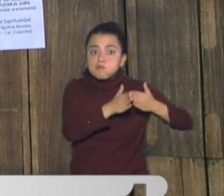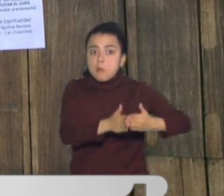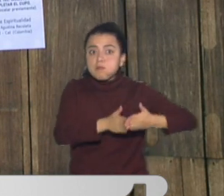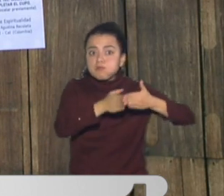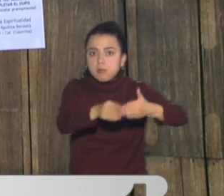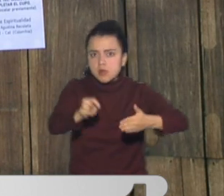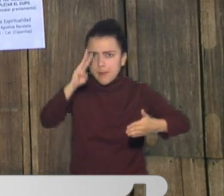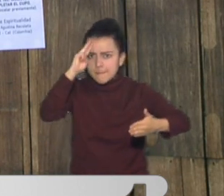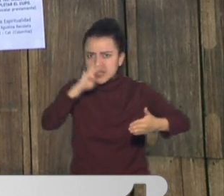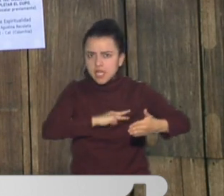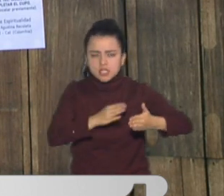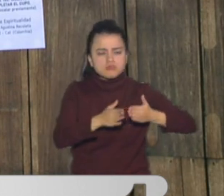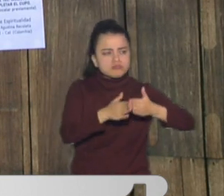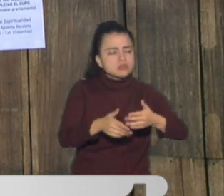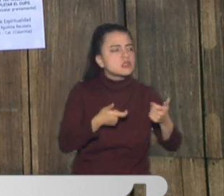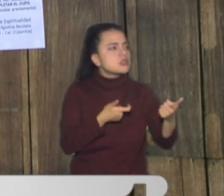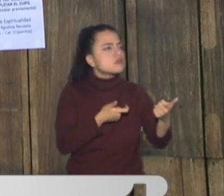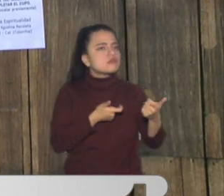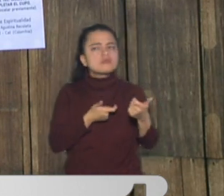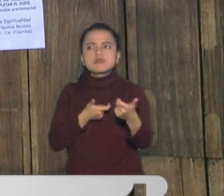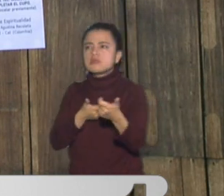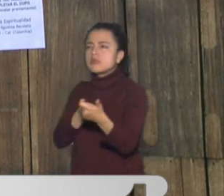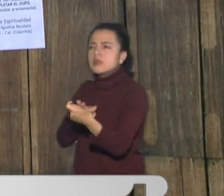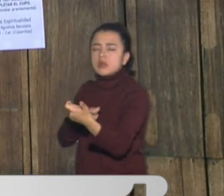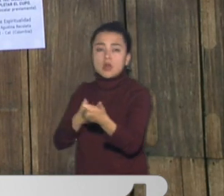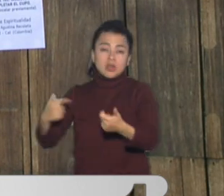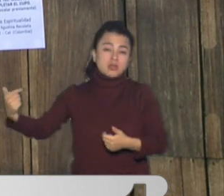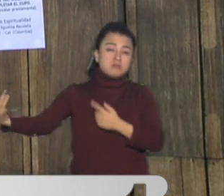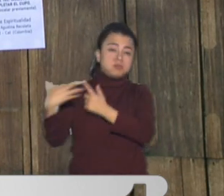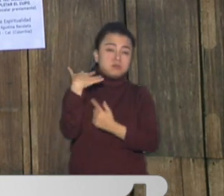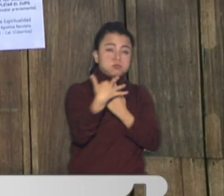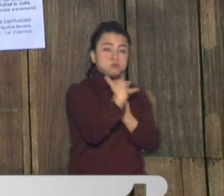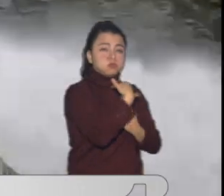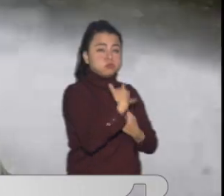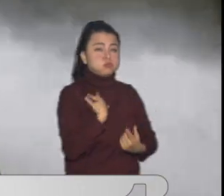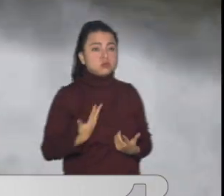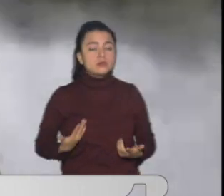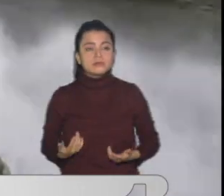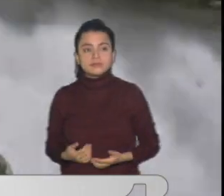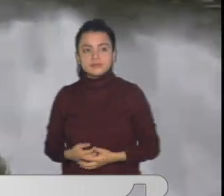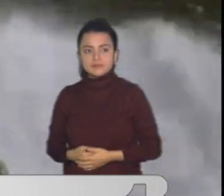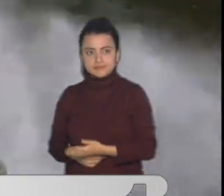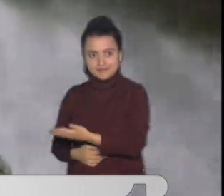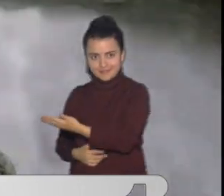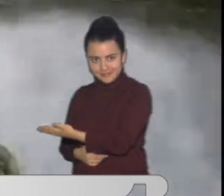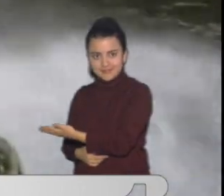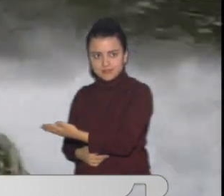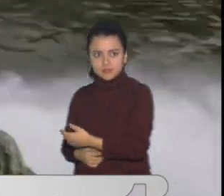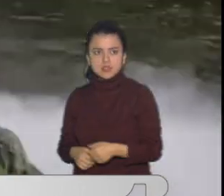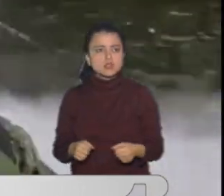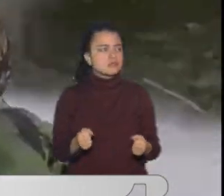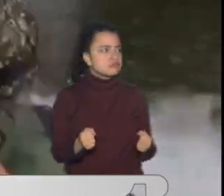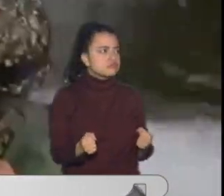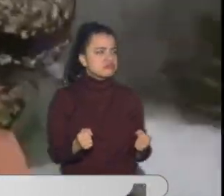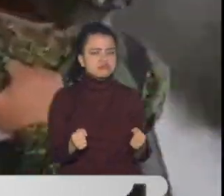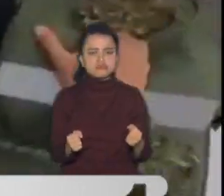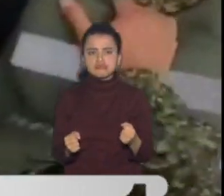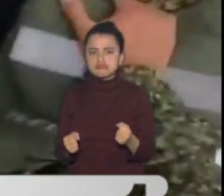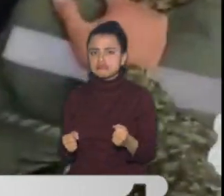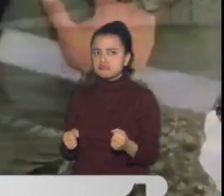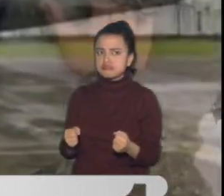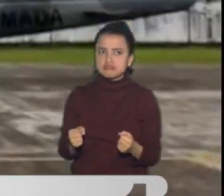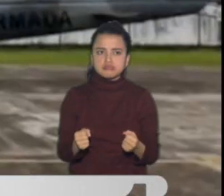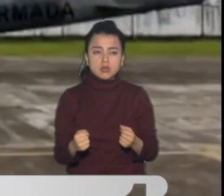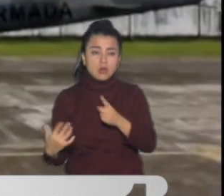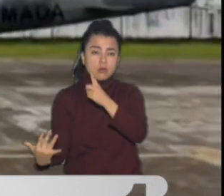resultaron heridos durante combates con disidencias de las FARC en zona rural de Buenaventura. Los infantes de Marina resultaron heridos al enfrentarse